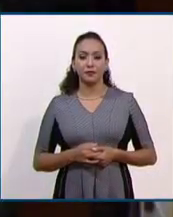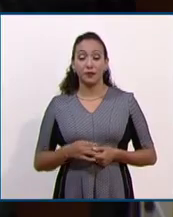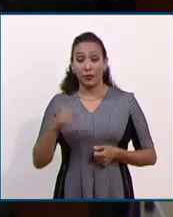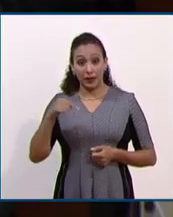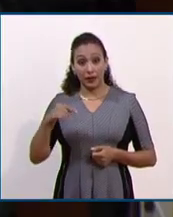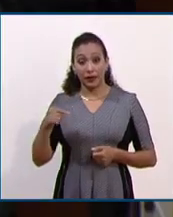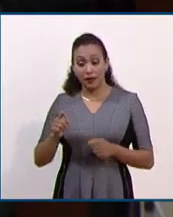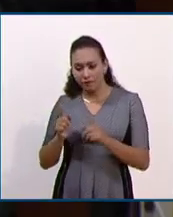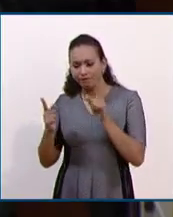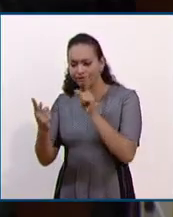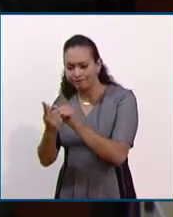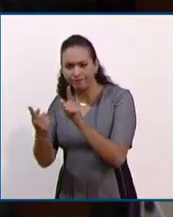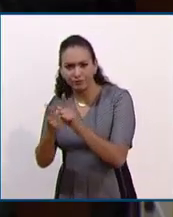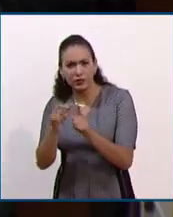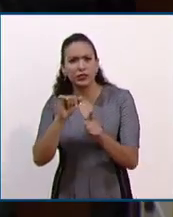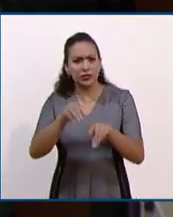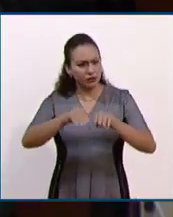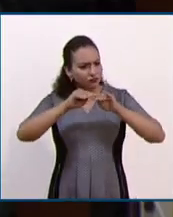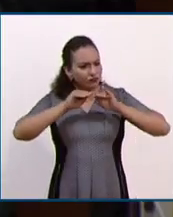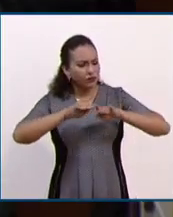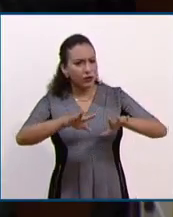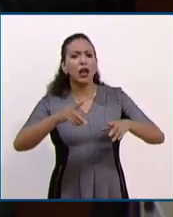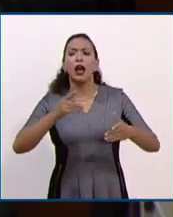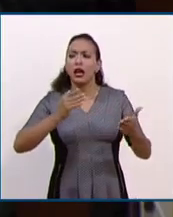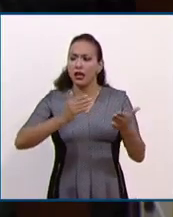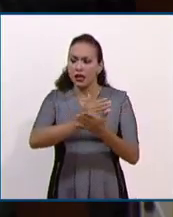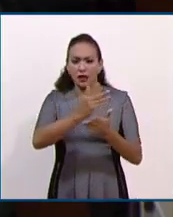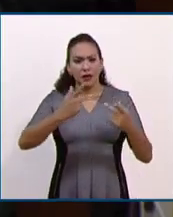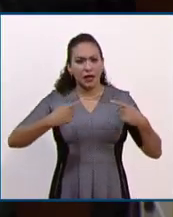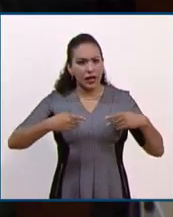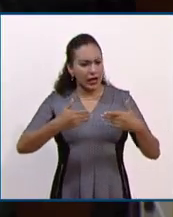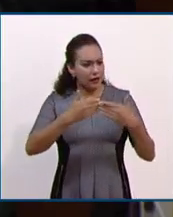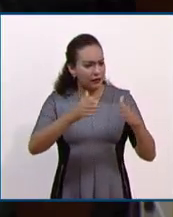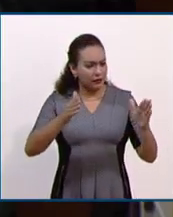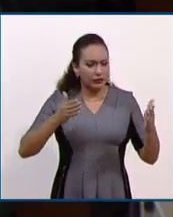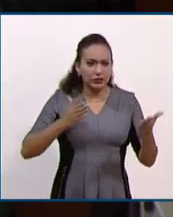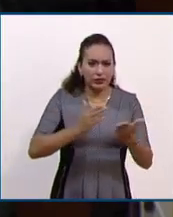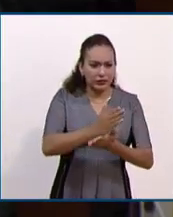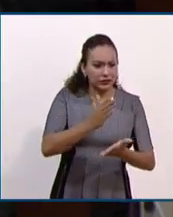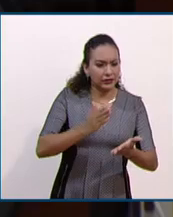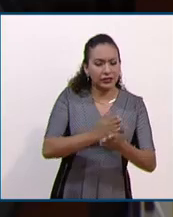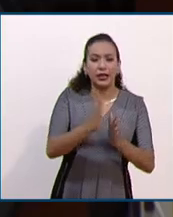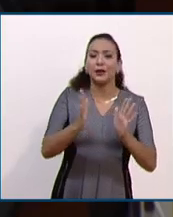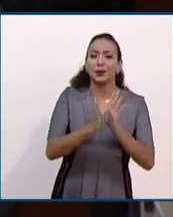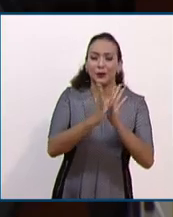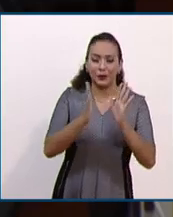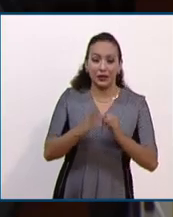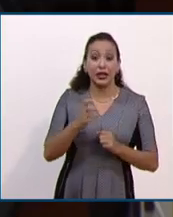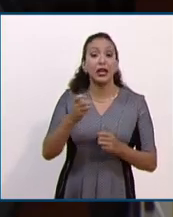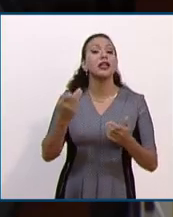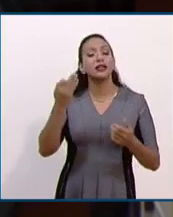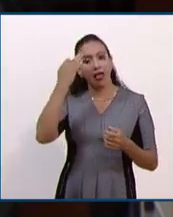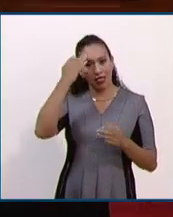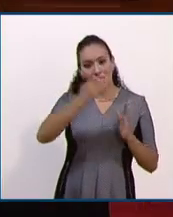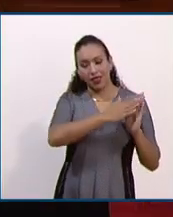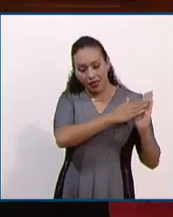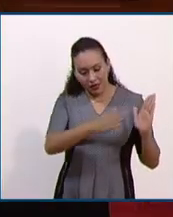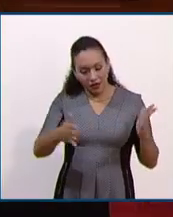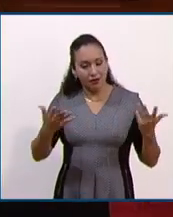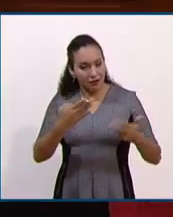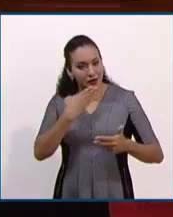consultas tuvieron amplia difusión, fueron accesibles, abiertas y participativas y se realizaron en plazos